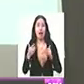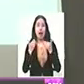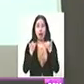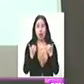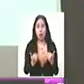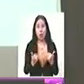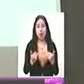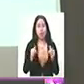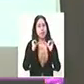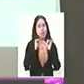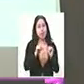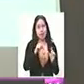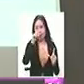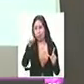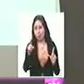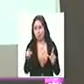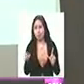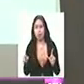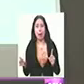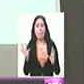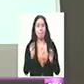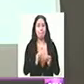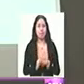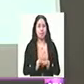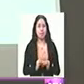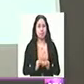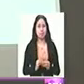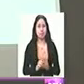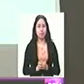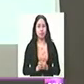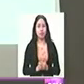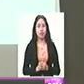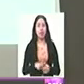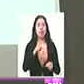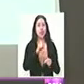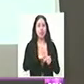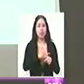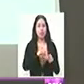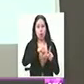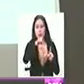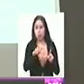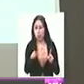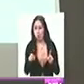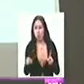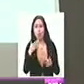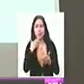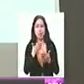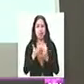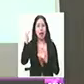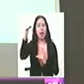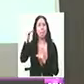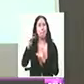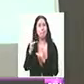una desescalada, o sea, una fase de descenso importante hasta